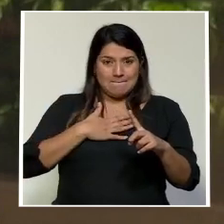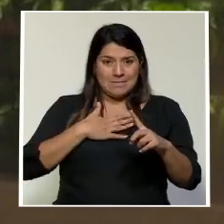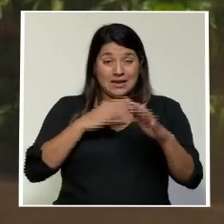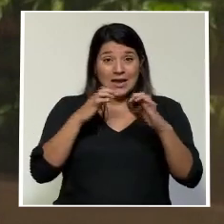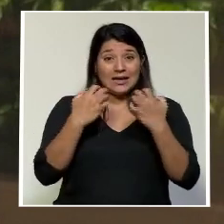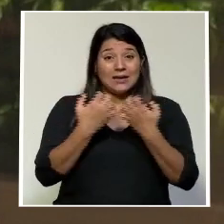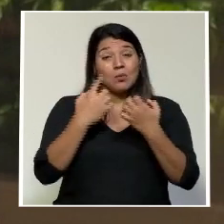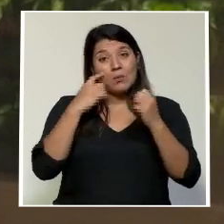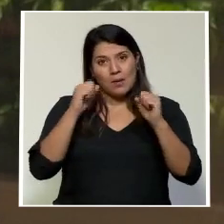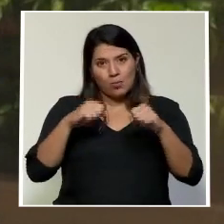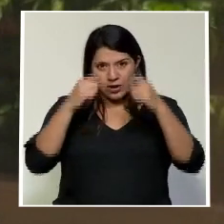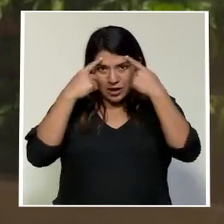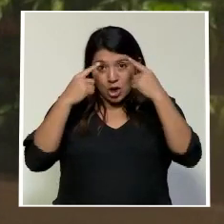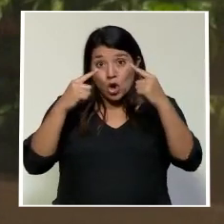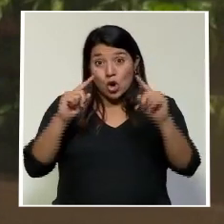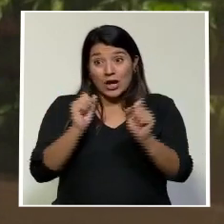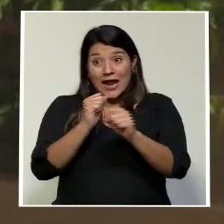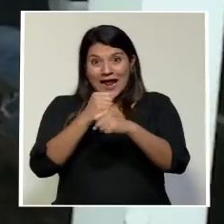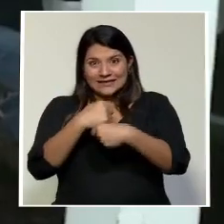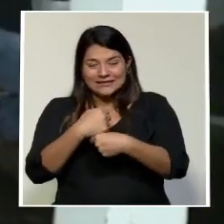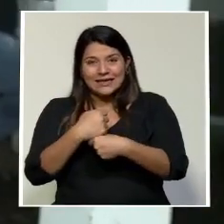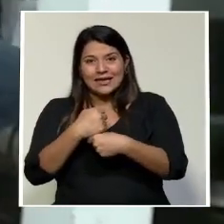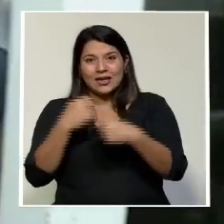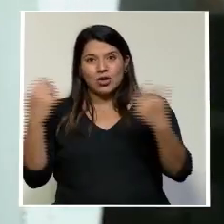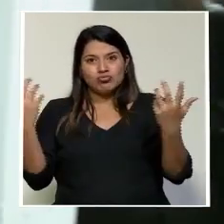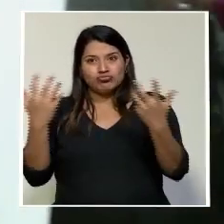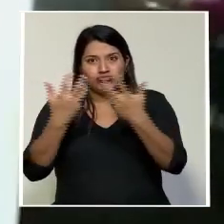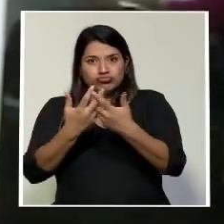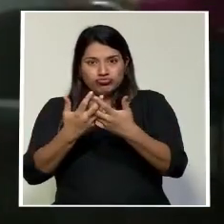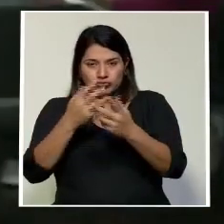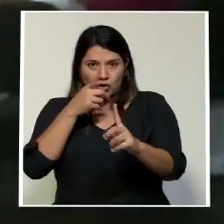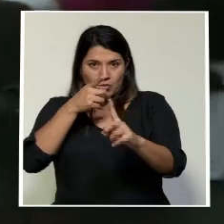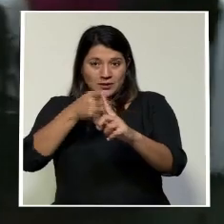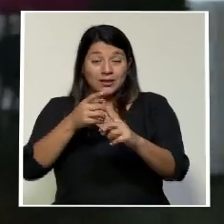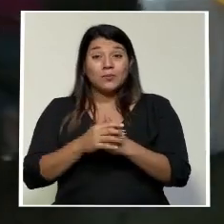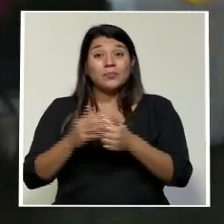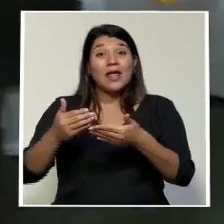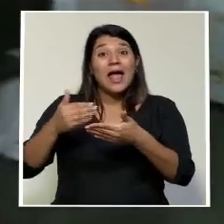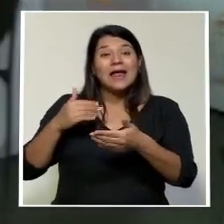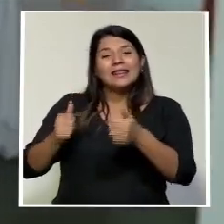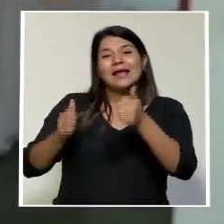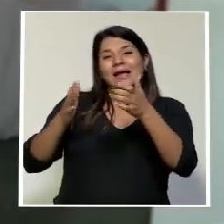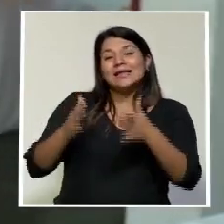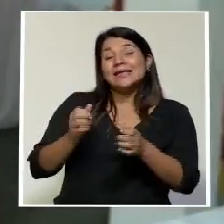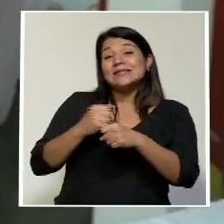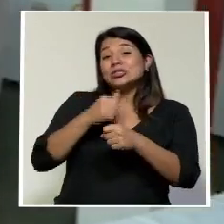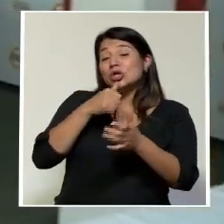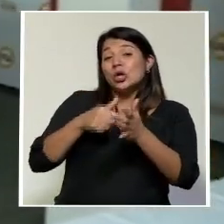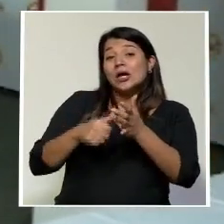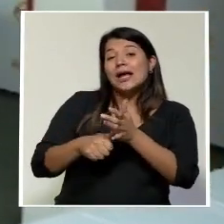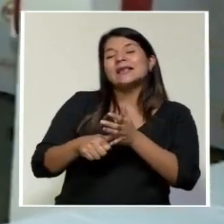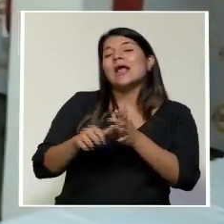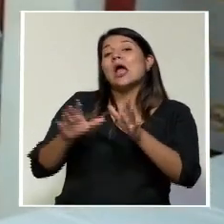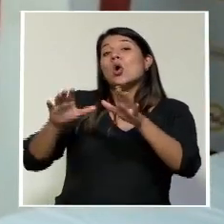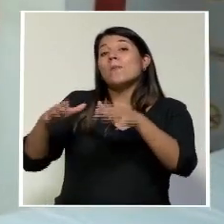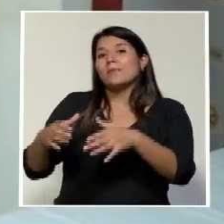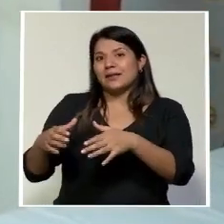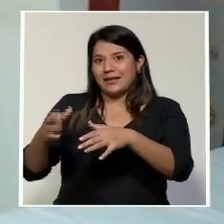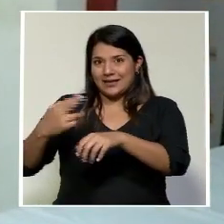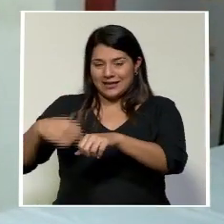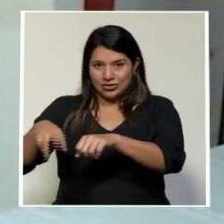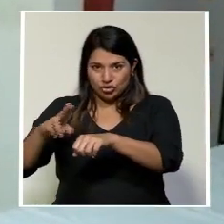hacer esa fusión de ideas. La ex precandidata envió una carta al Comité Ejecutivo Nacional y a la Comisión Política del